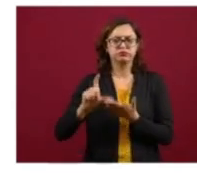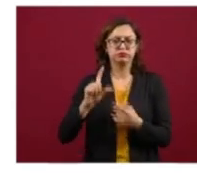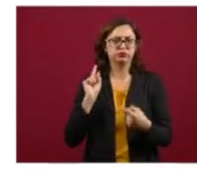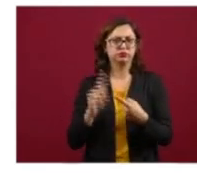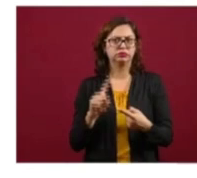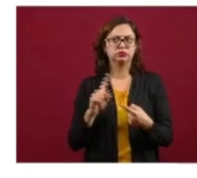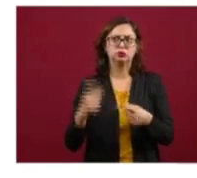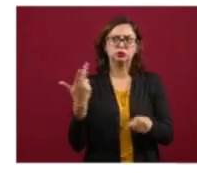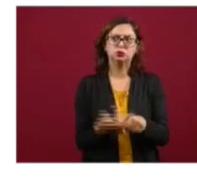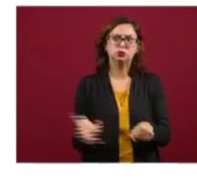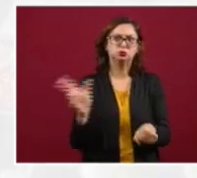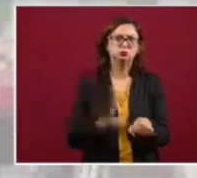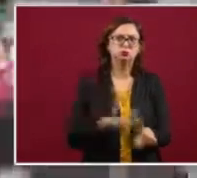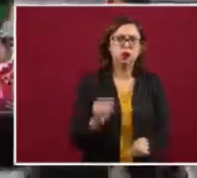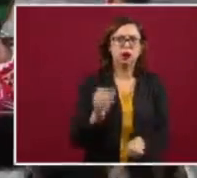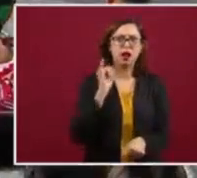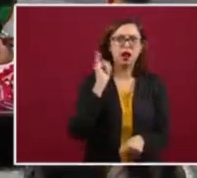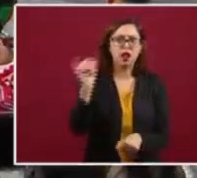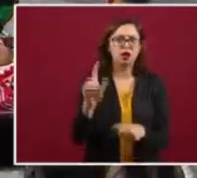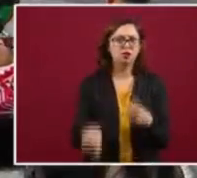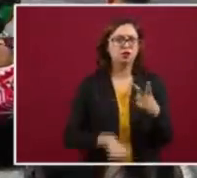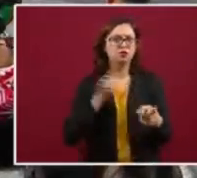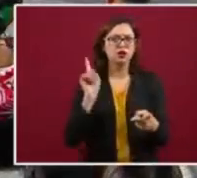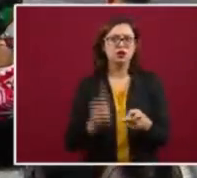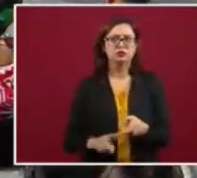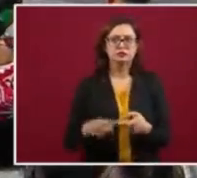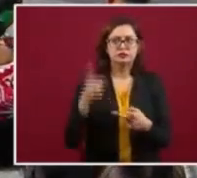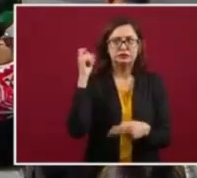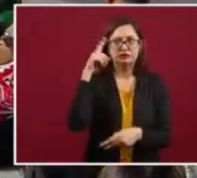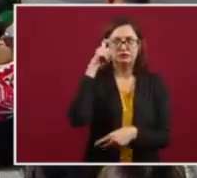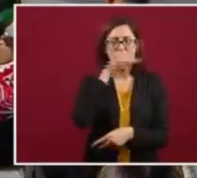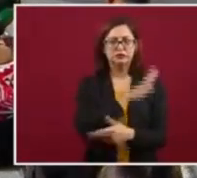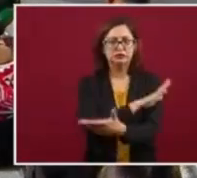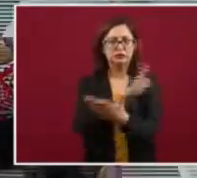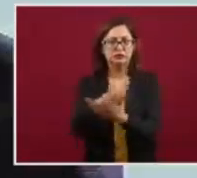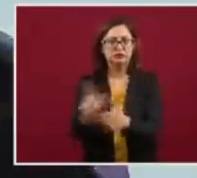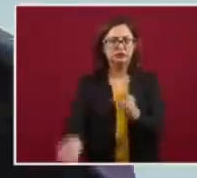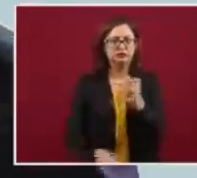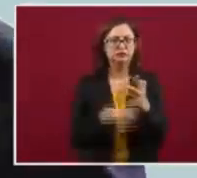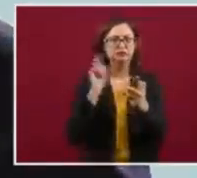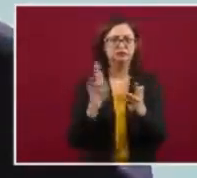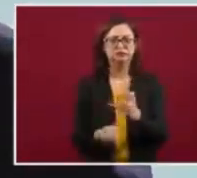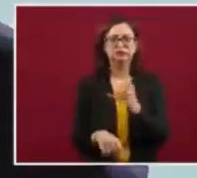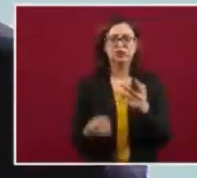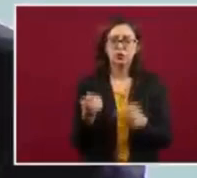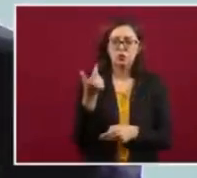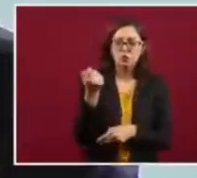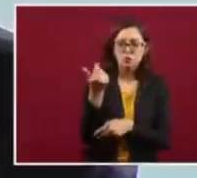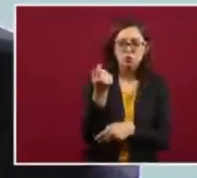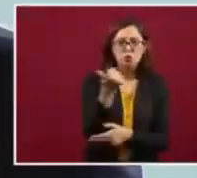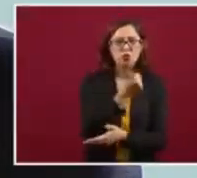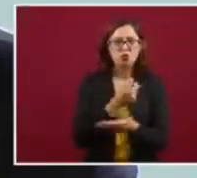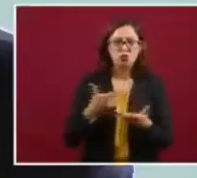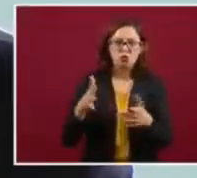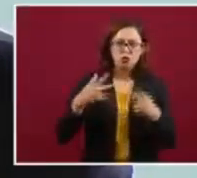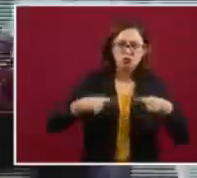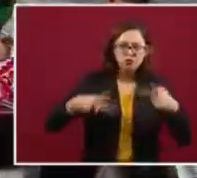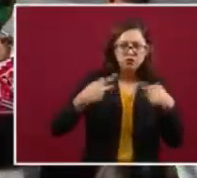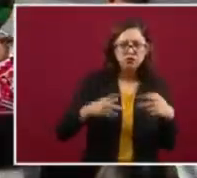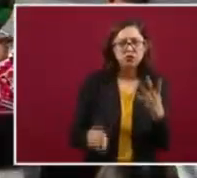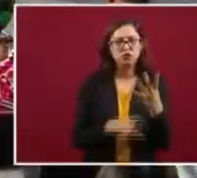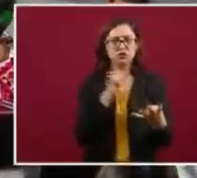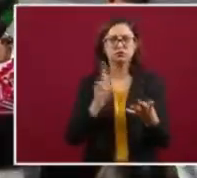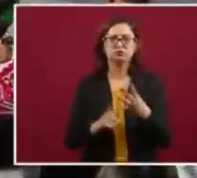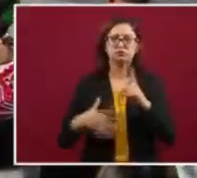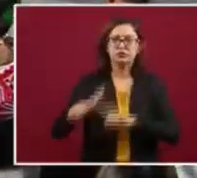hospital, el acceso a vías de comunicación, el índice de desarrollo humano y también indicadores de